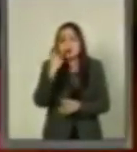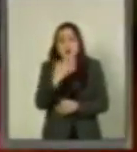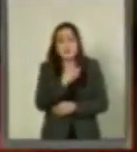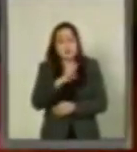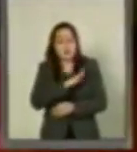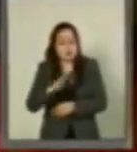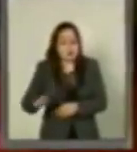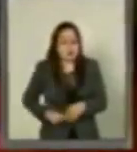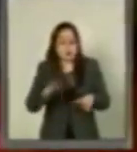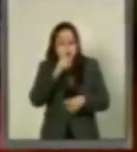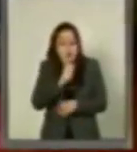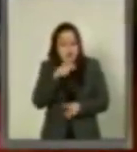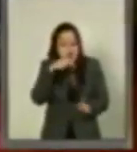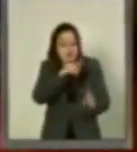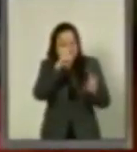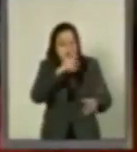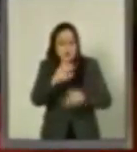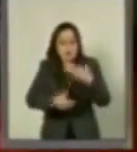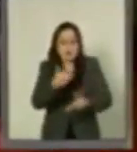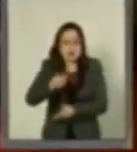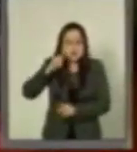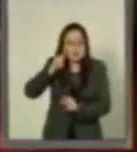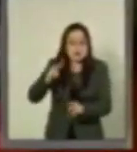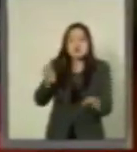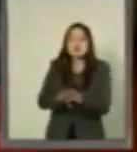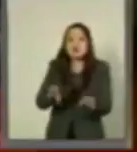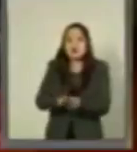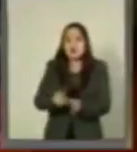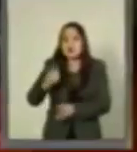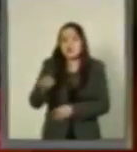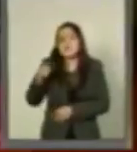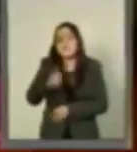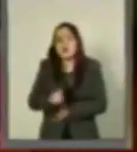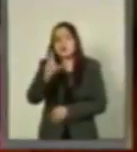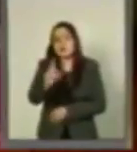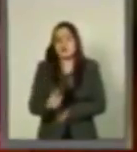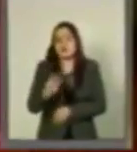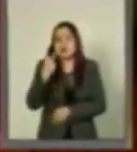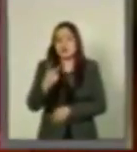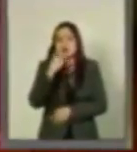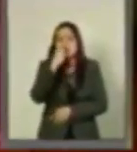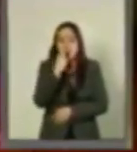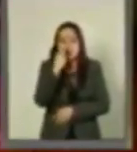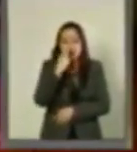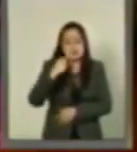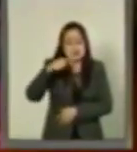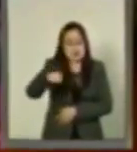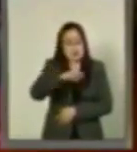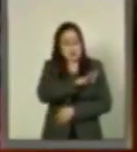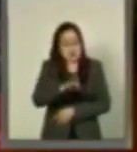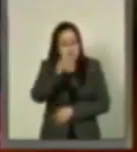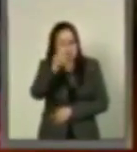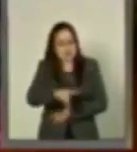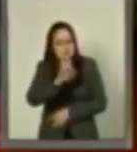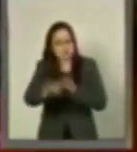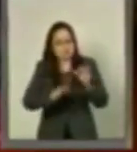cómo poder avanzar en ese tema, ¿por qué no obligamos a tener 32 corporaciones que verdaderamente tengan capacidad de